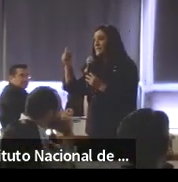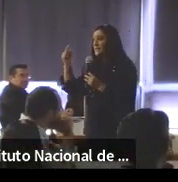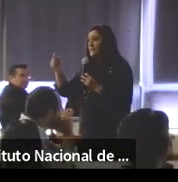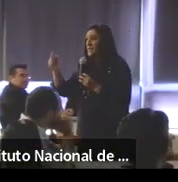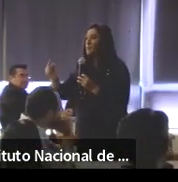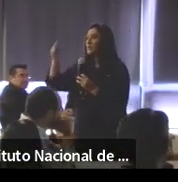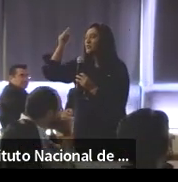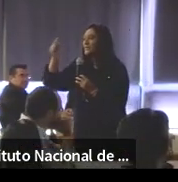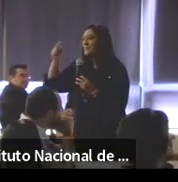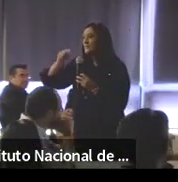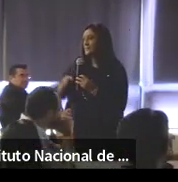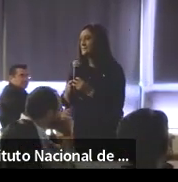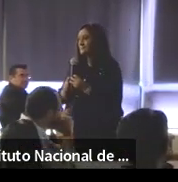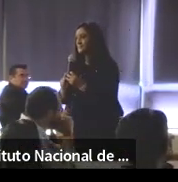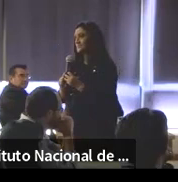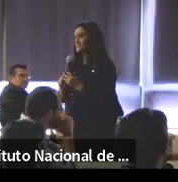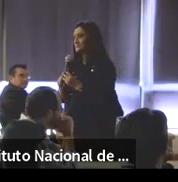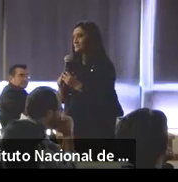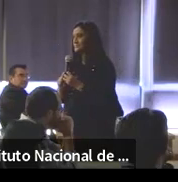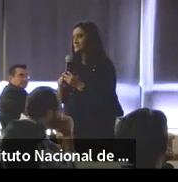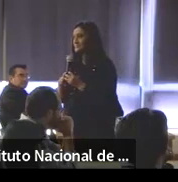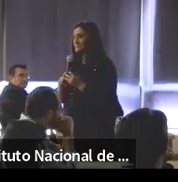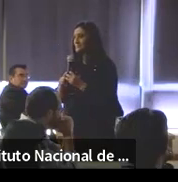acercar a ti porque no atiendes